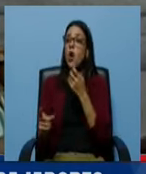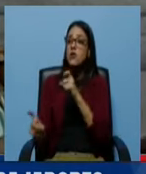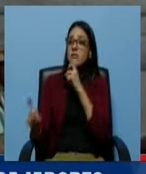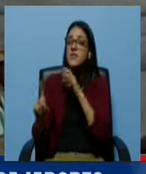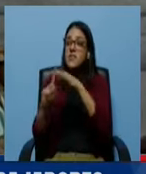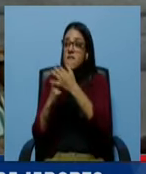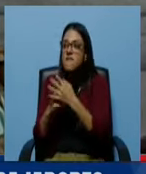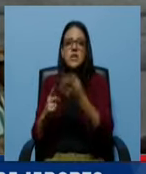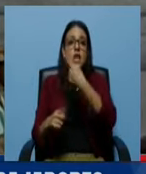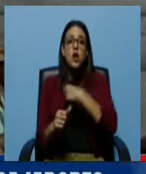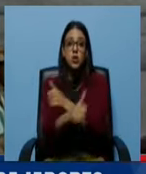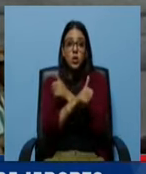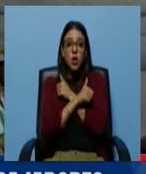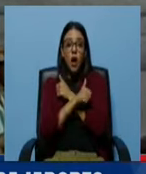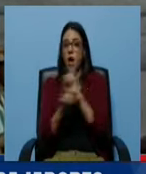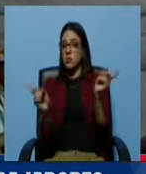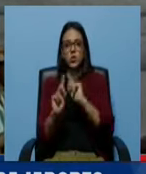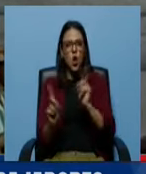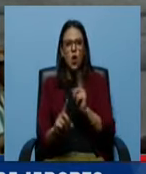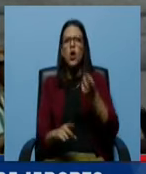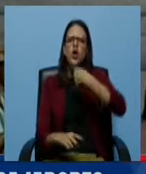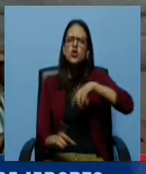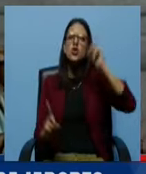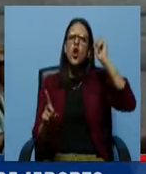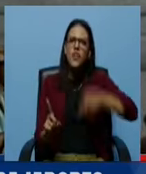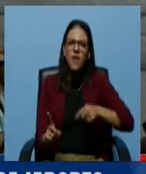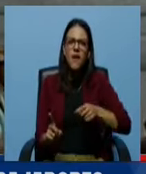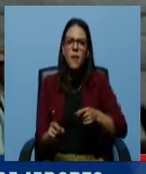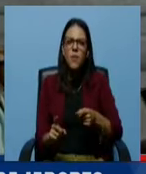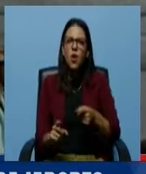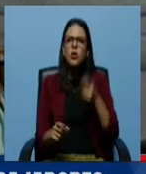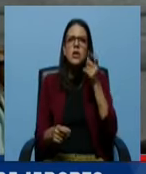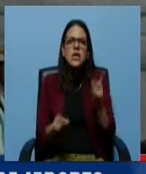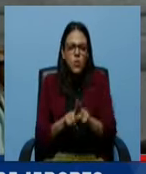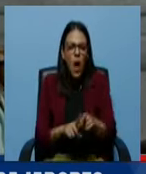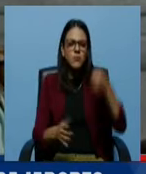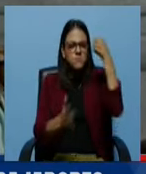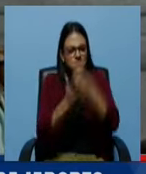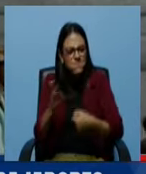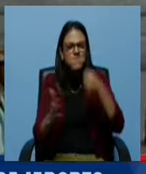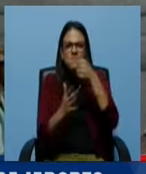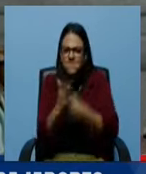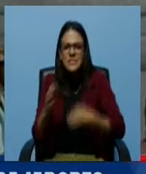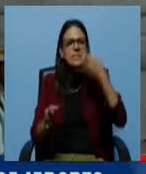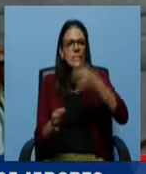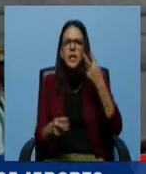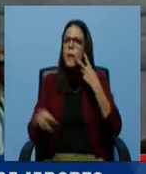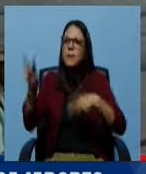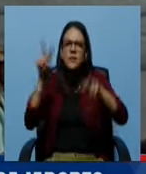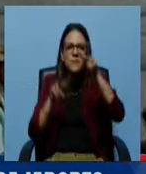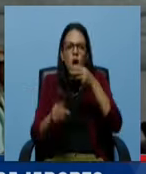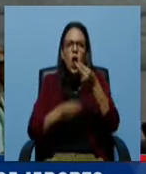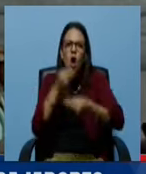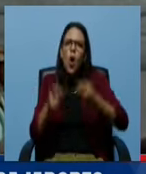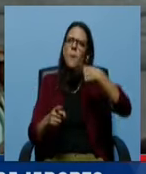trata de aplicar la máxima de Mariátegui